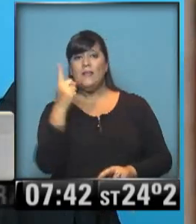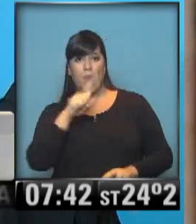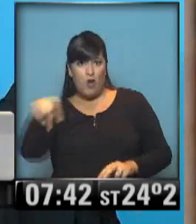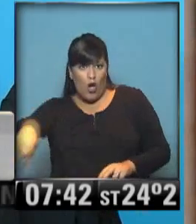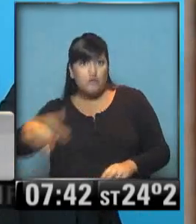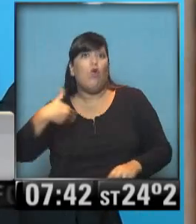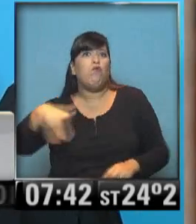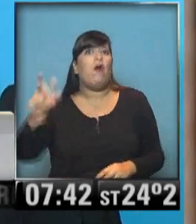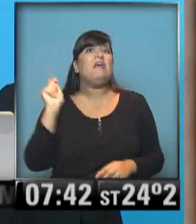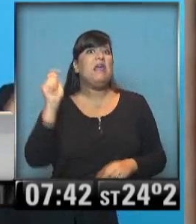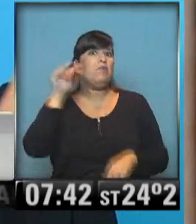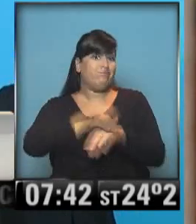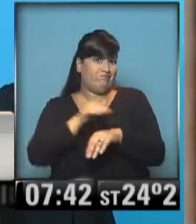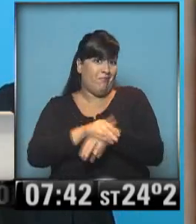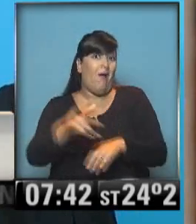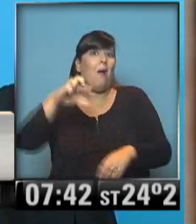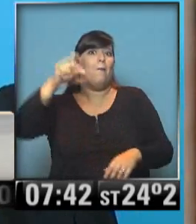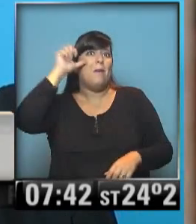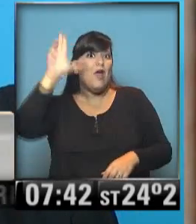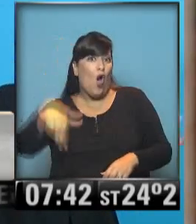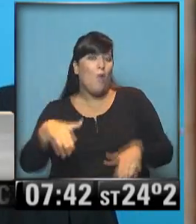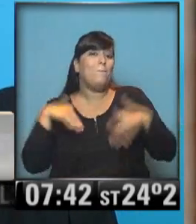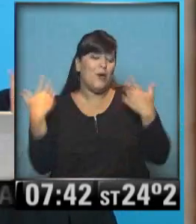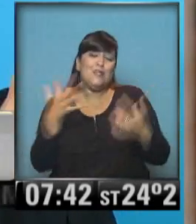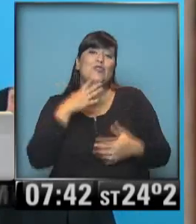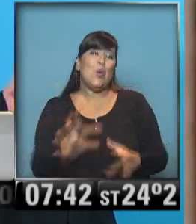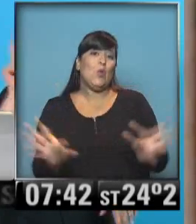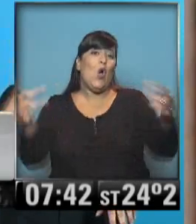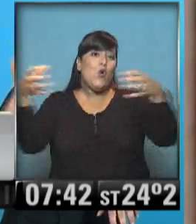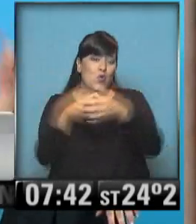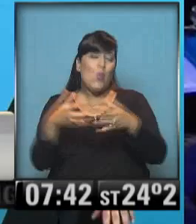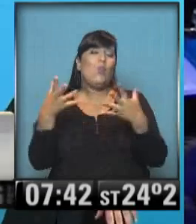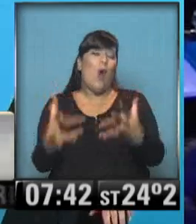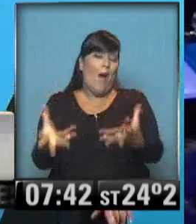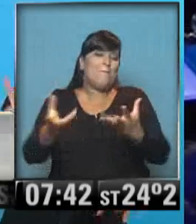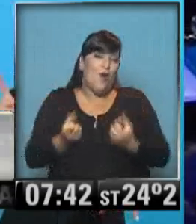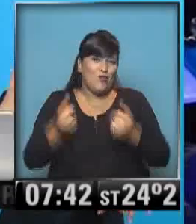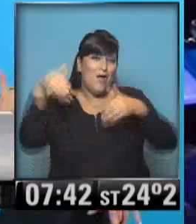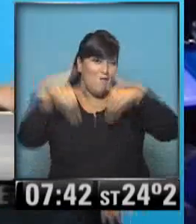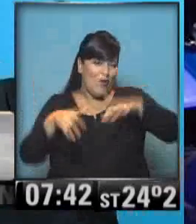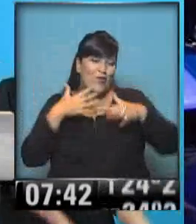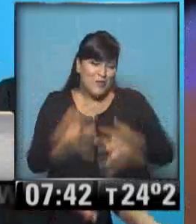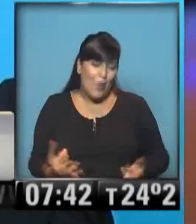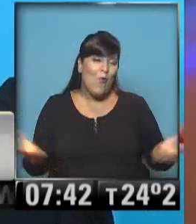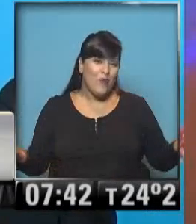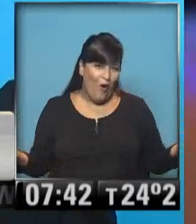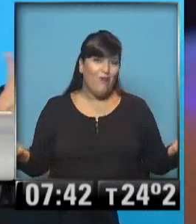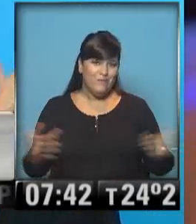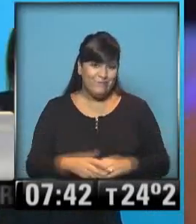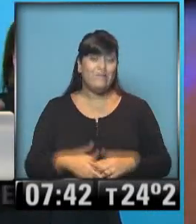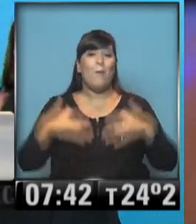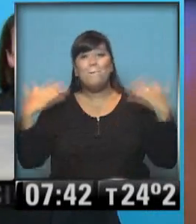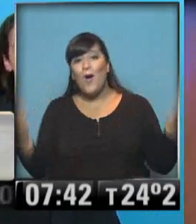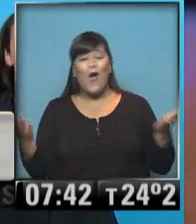perón así que calculo que su bancada nos va a acompañar con su voto eh por lo